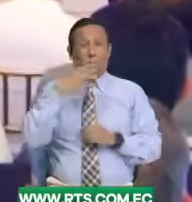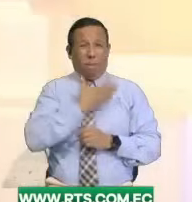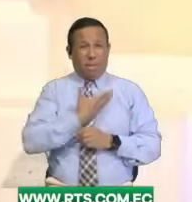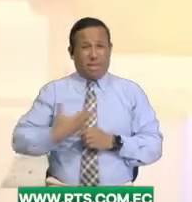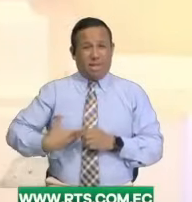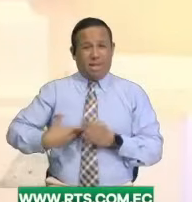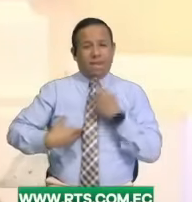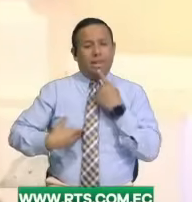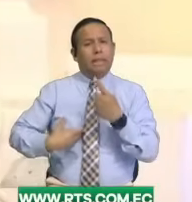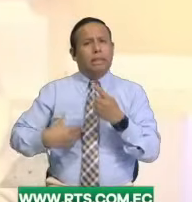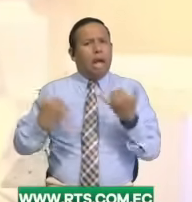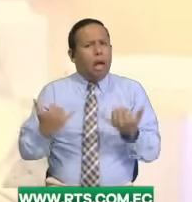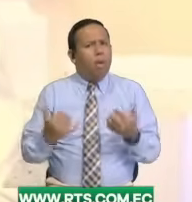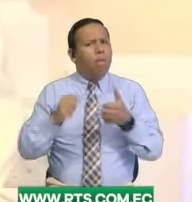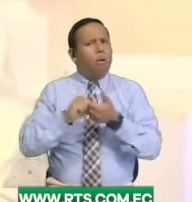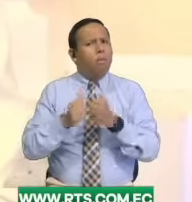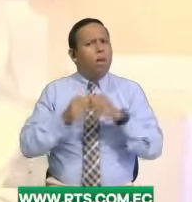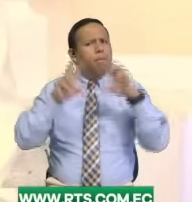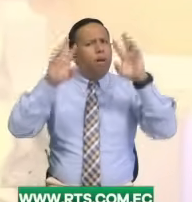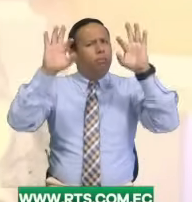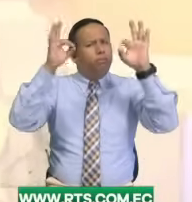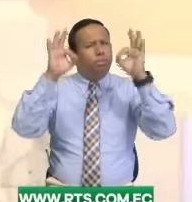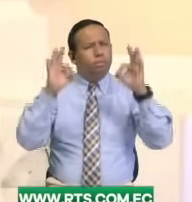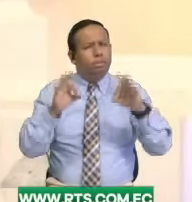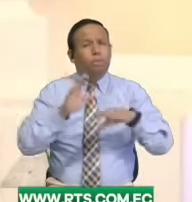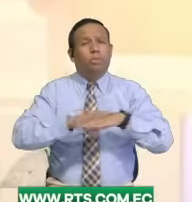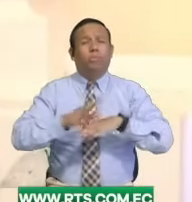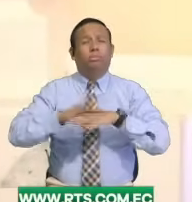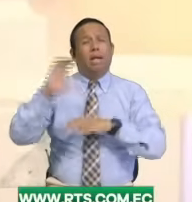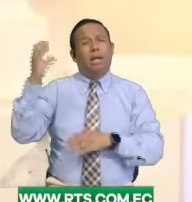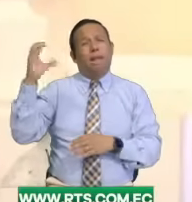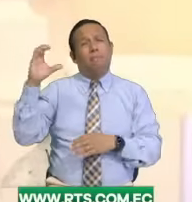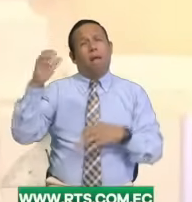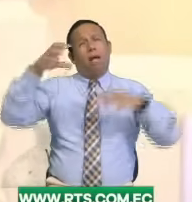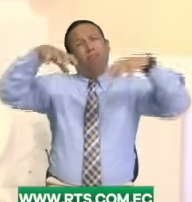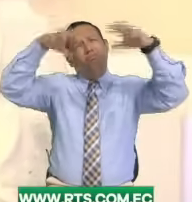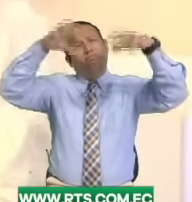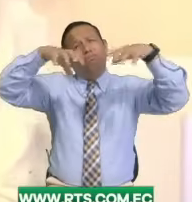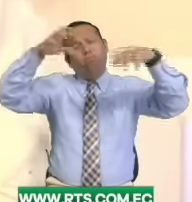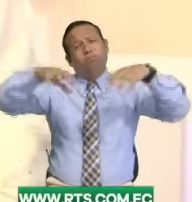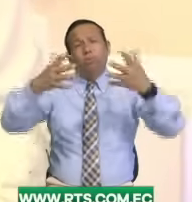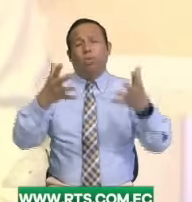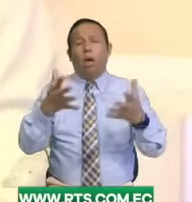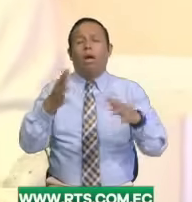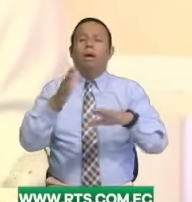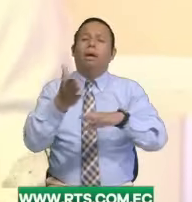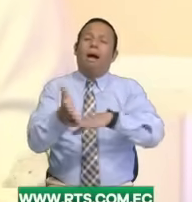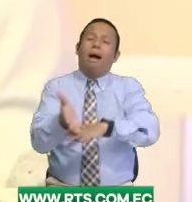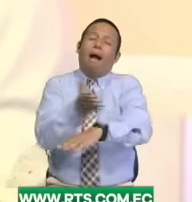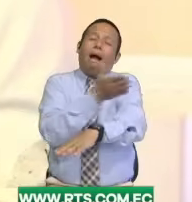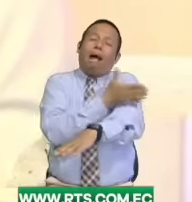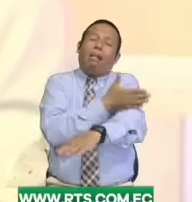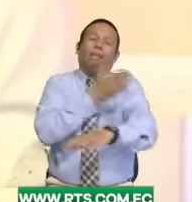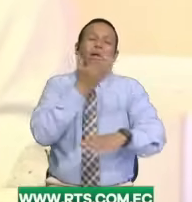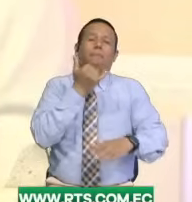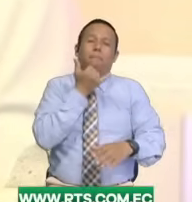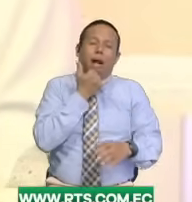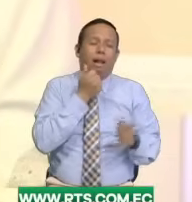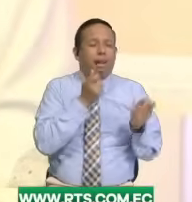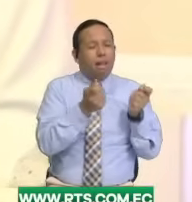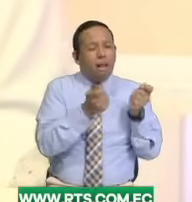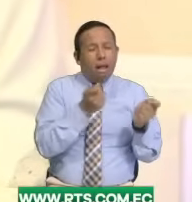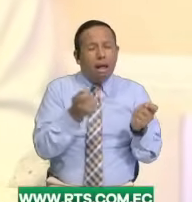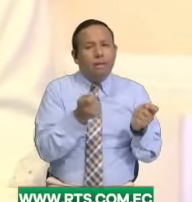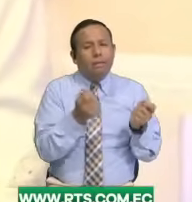energética. Enfrentamos, sí, una de las crisis climáticas más severas de los últimos tiempos, donde por malas decisiones del pasado dependemos en